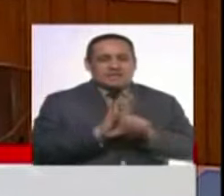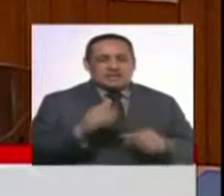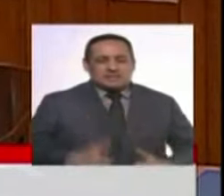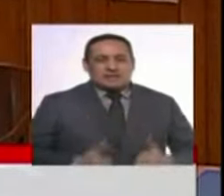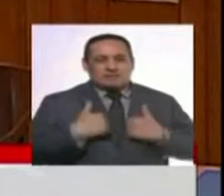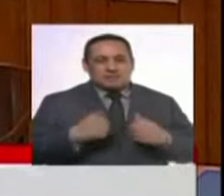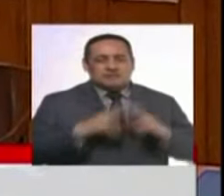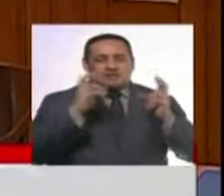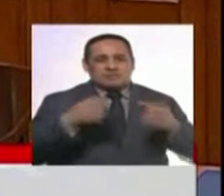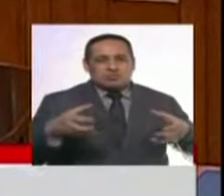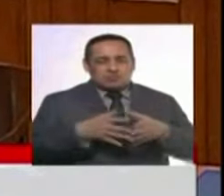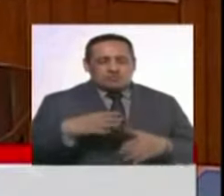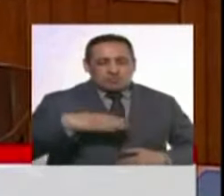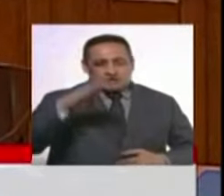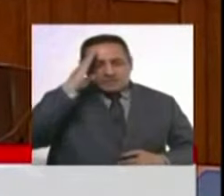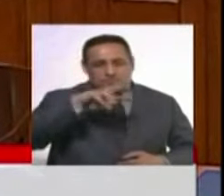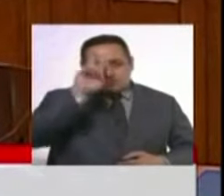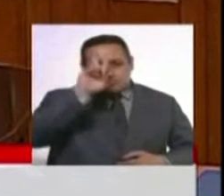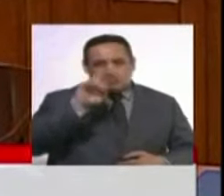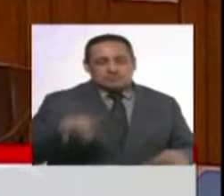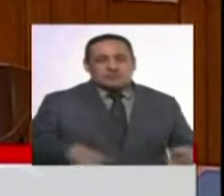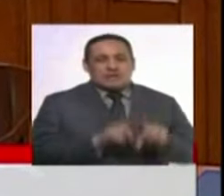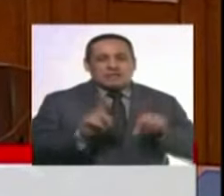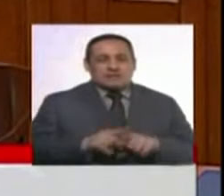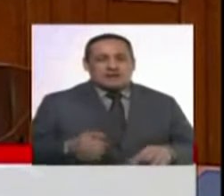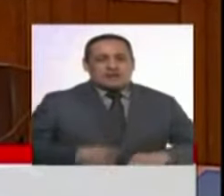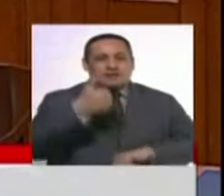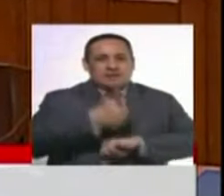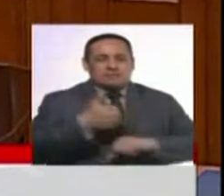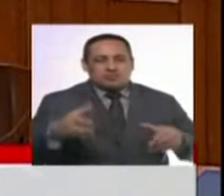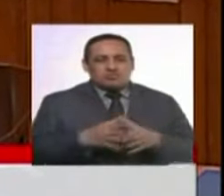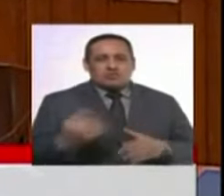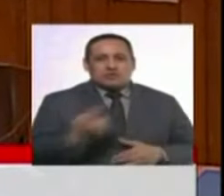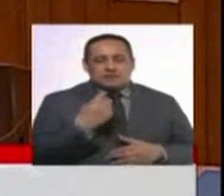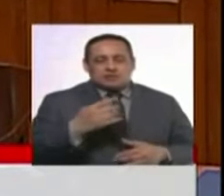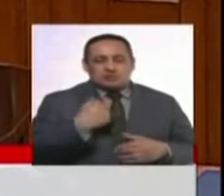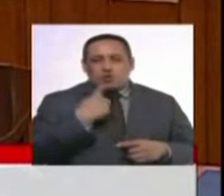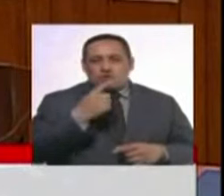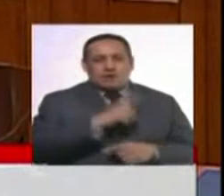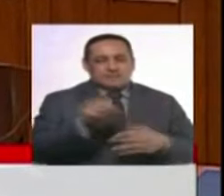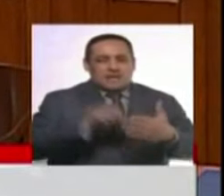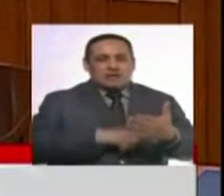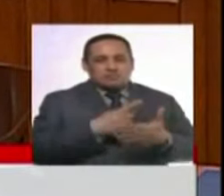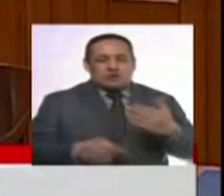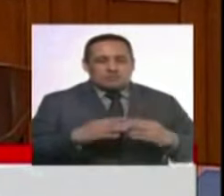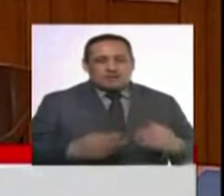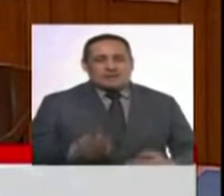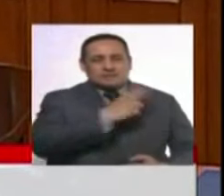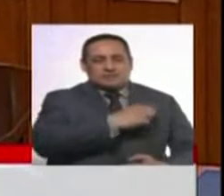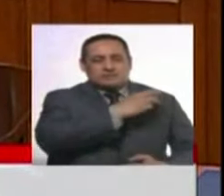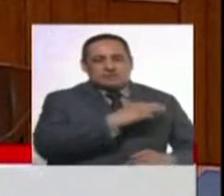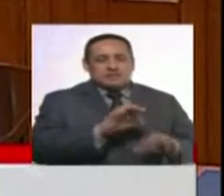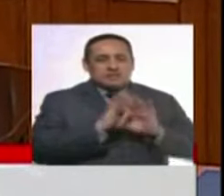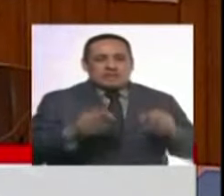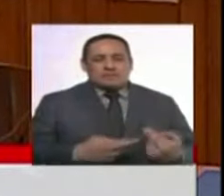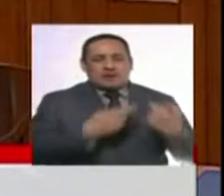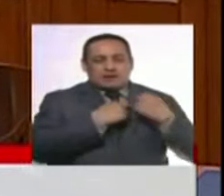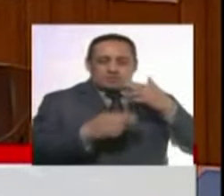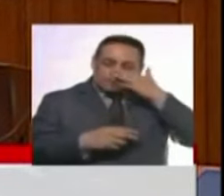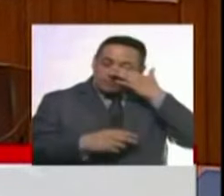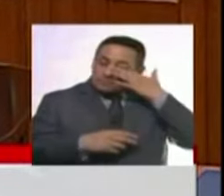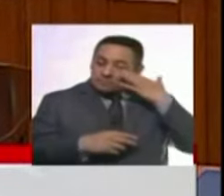y situación de personal de la Policía Nacional del Perú el jefe Estado Mayor general no fue inhabilitado para el ascenso ni Para ocupar cargo